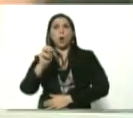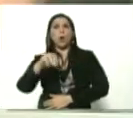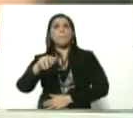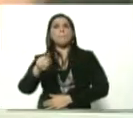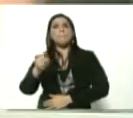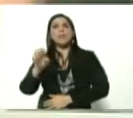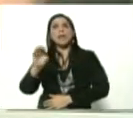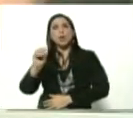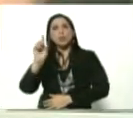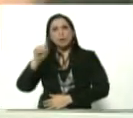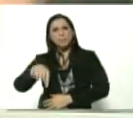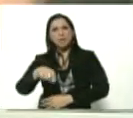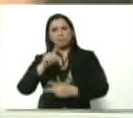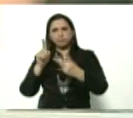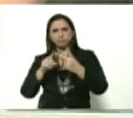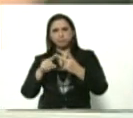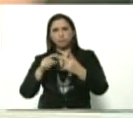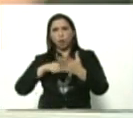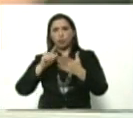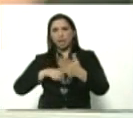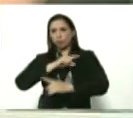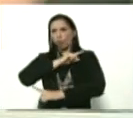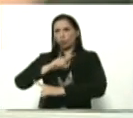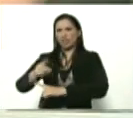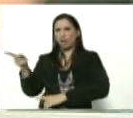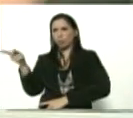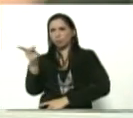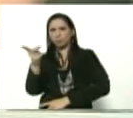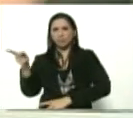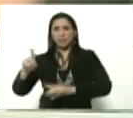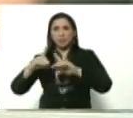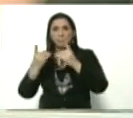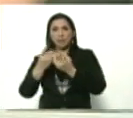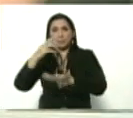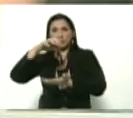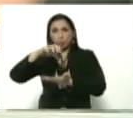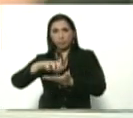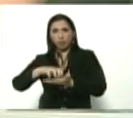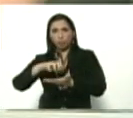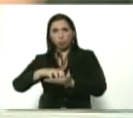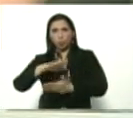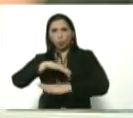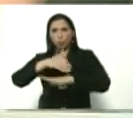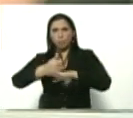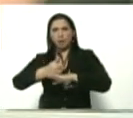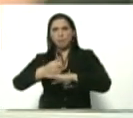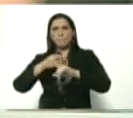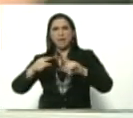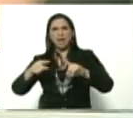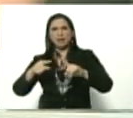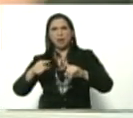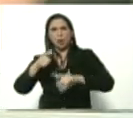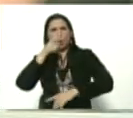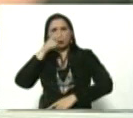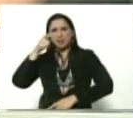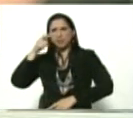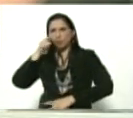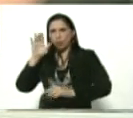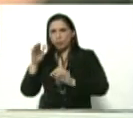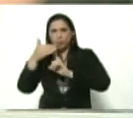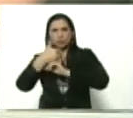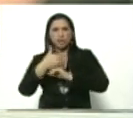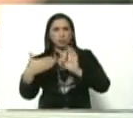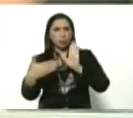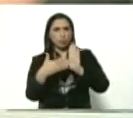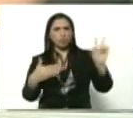directamente. Es un contrato ordenado por el Departamento de Estado en condiciones de operación encubierta